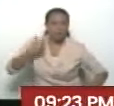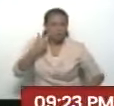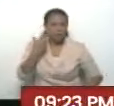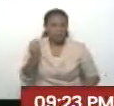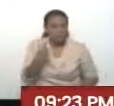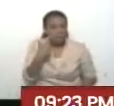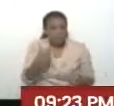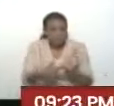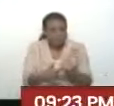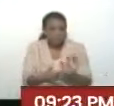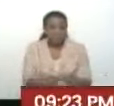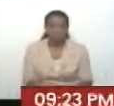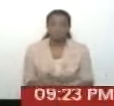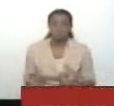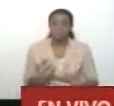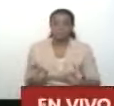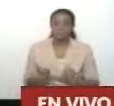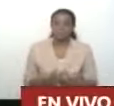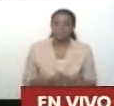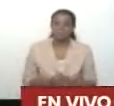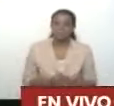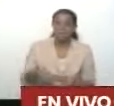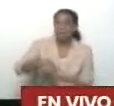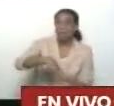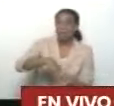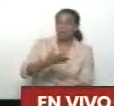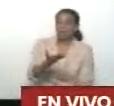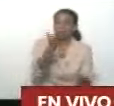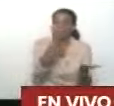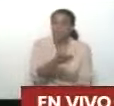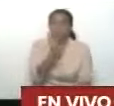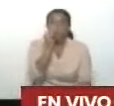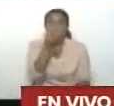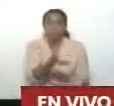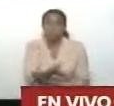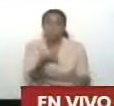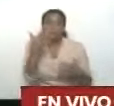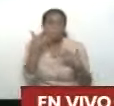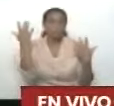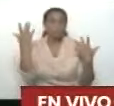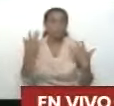vamos, adelante. El bailador, David Morales.